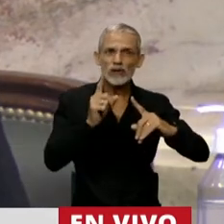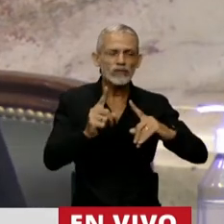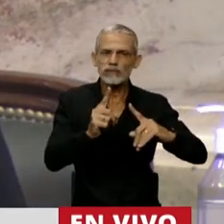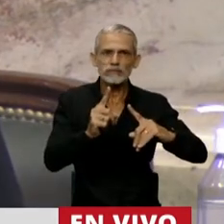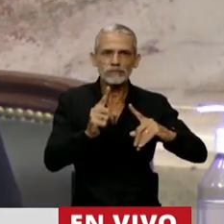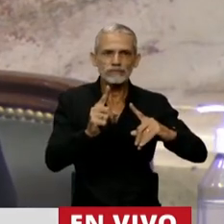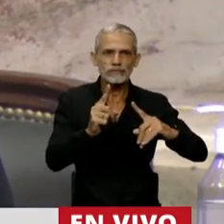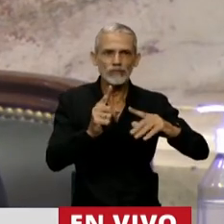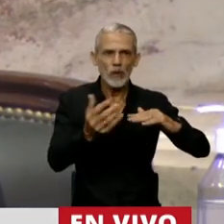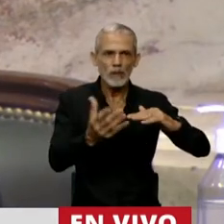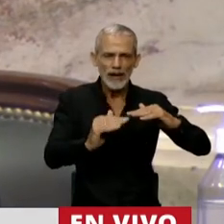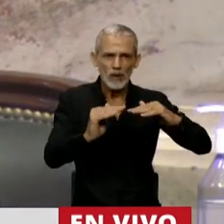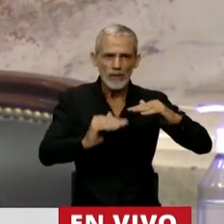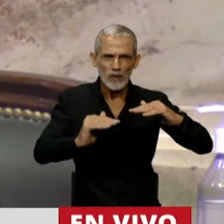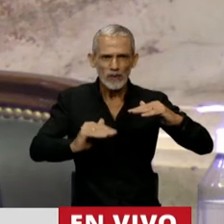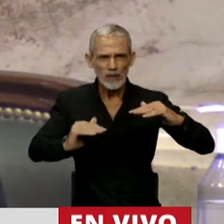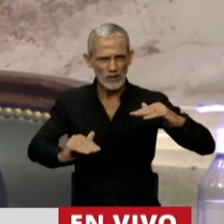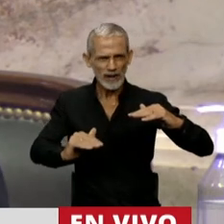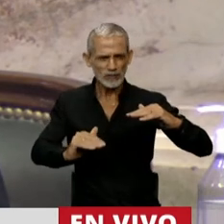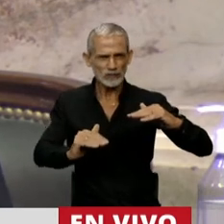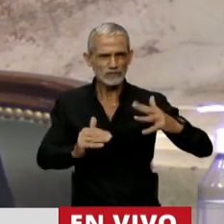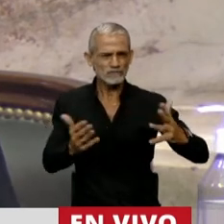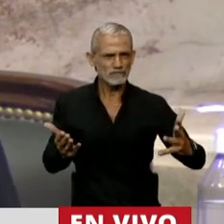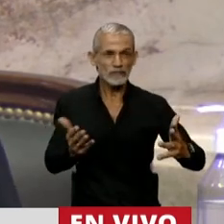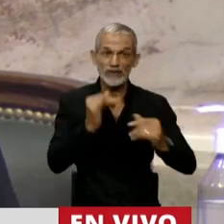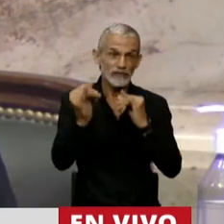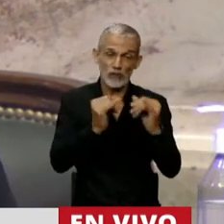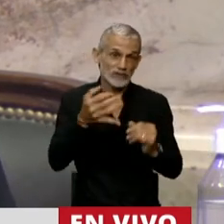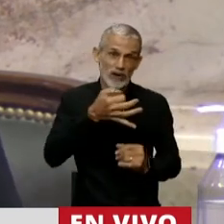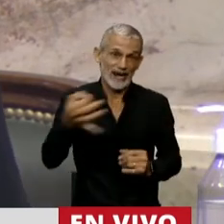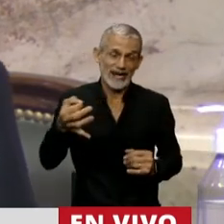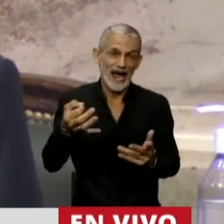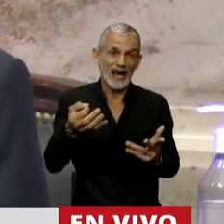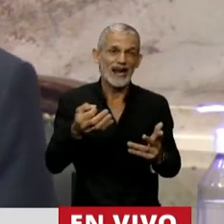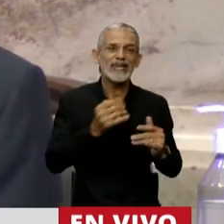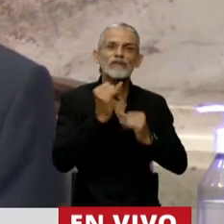lo que debían cobrar de acuerdo a la movilidad. Dato mata relato.